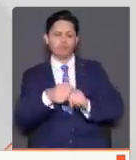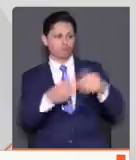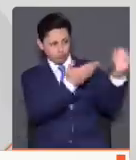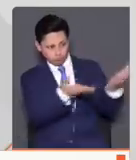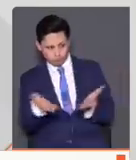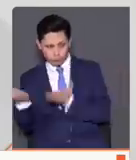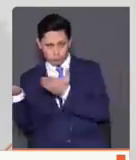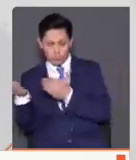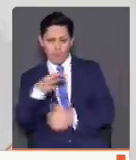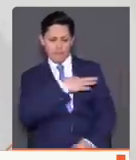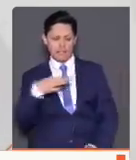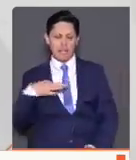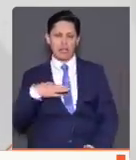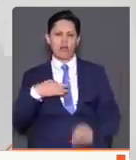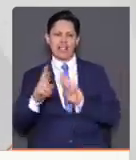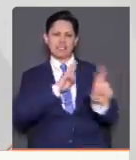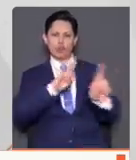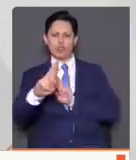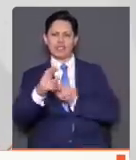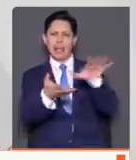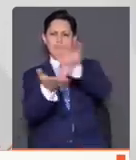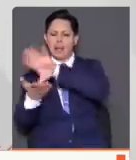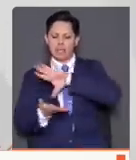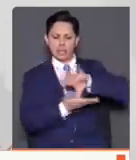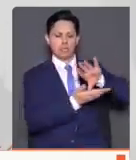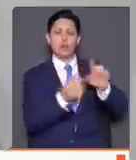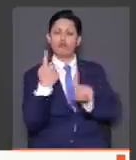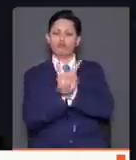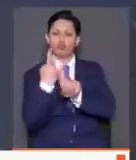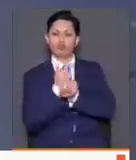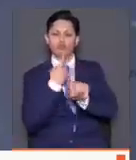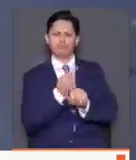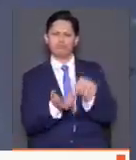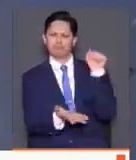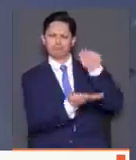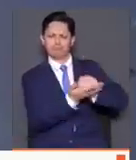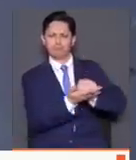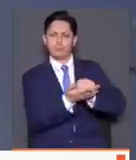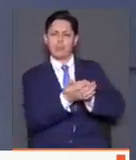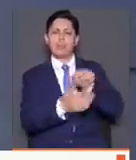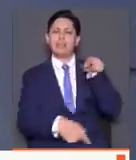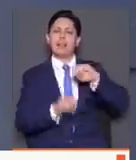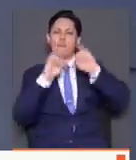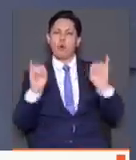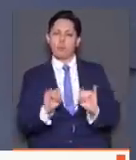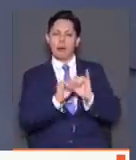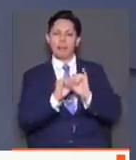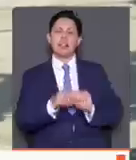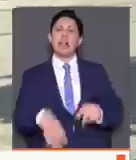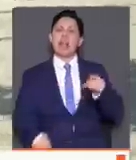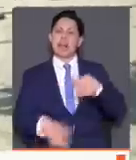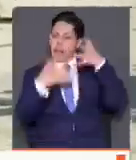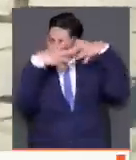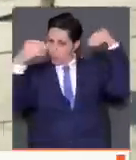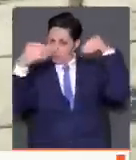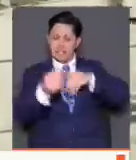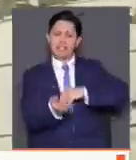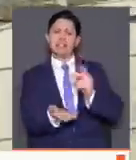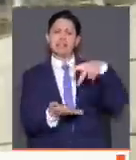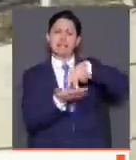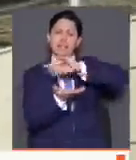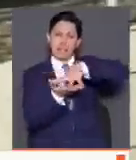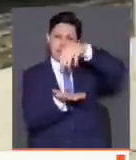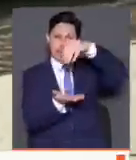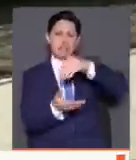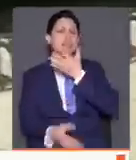del Ministerio de Relaciones Exteriores para una conversación de amonestación. De esa manera se conoció que el embajador chileno en Israel fue citado por